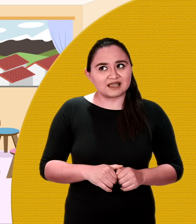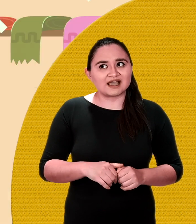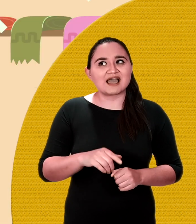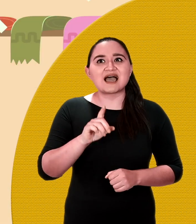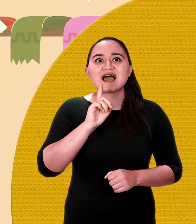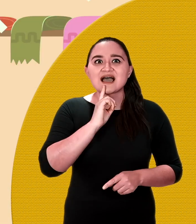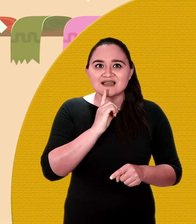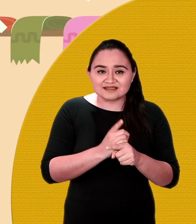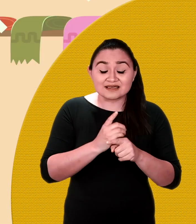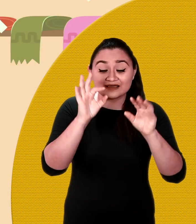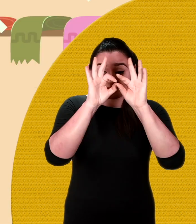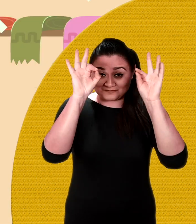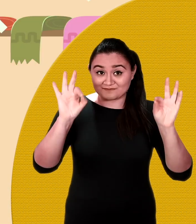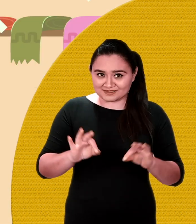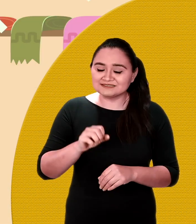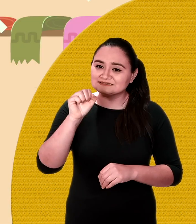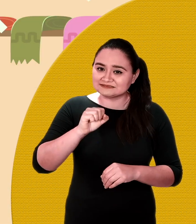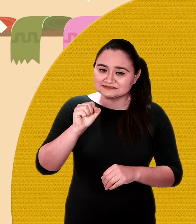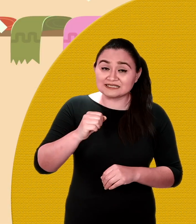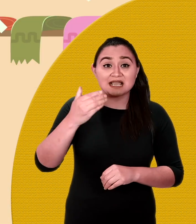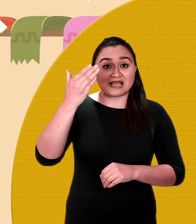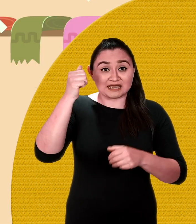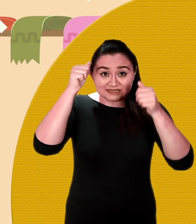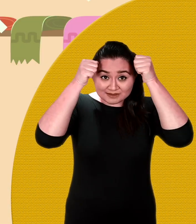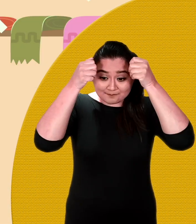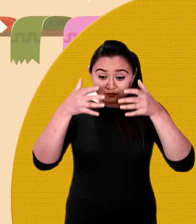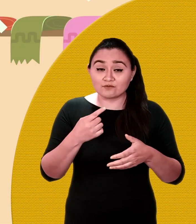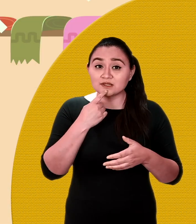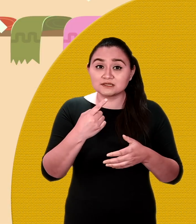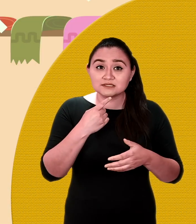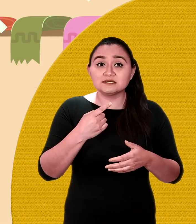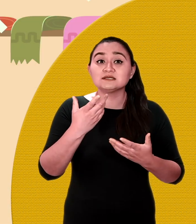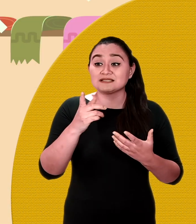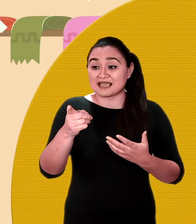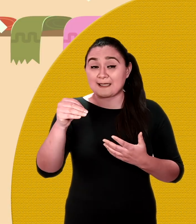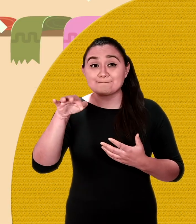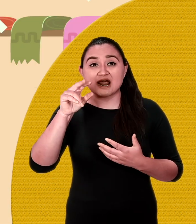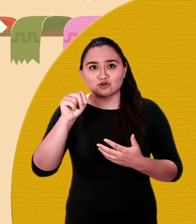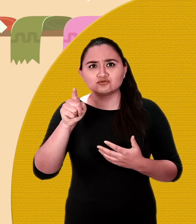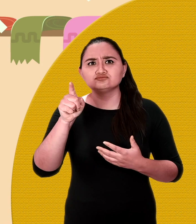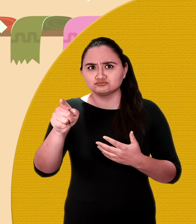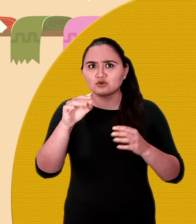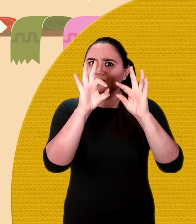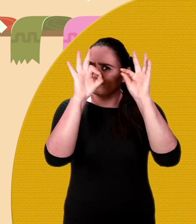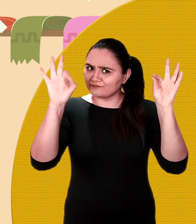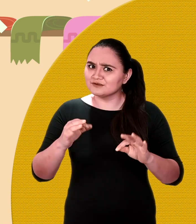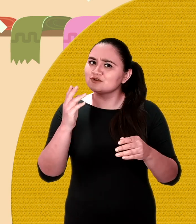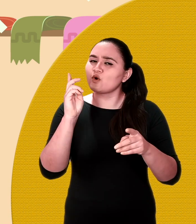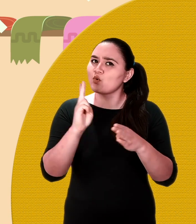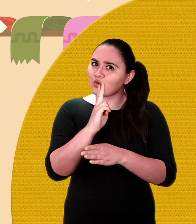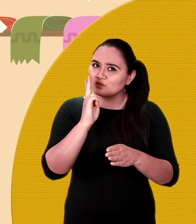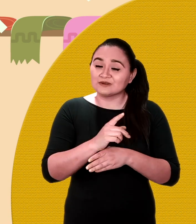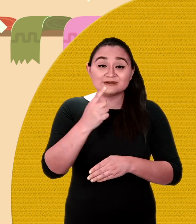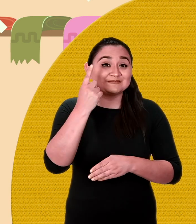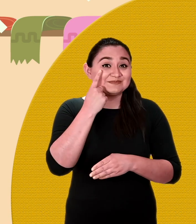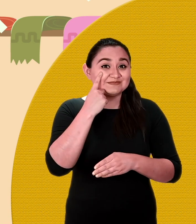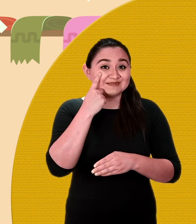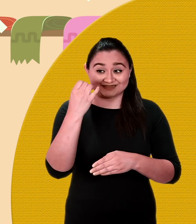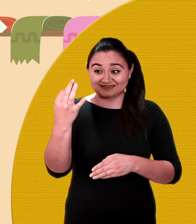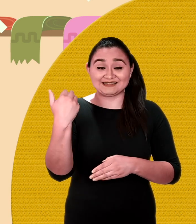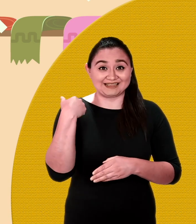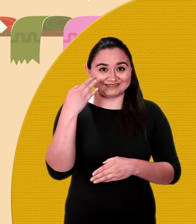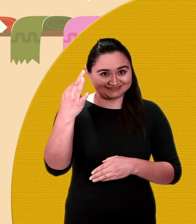casa? ¡Ah, cierto! El otro día el profe también le dijo al Marco que las debemos utilizar. ¡Mira,